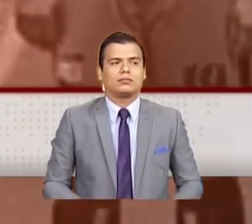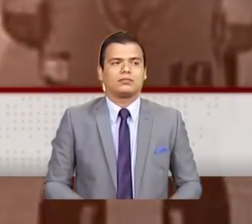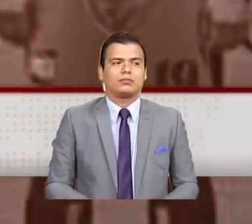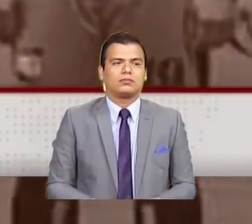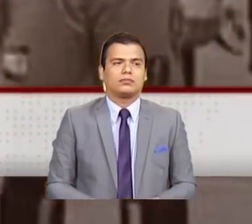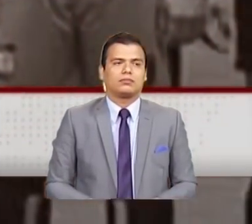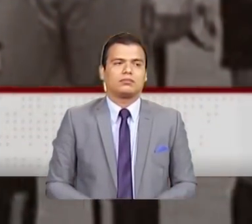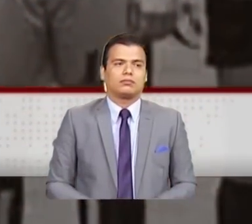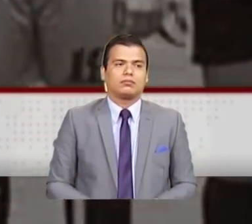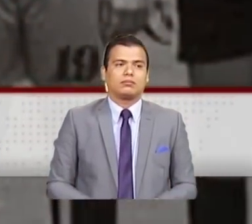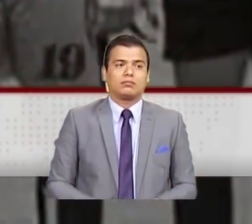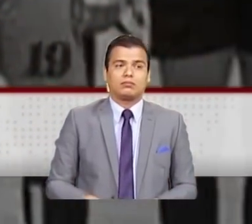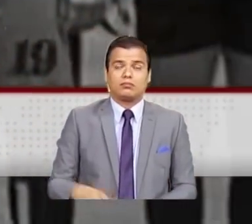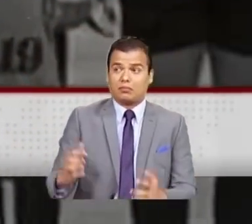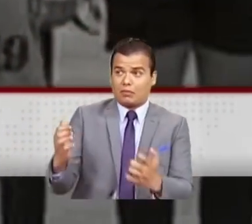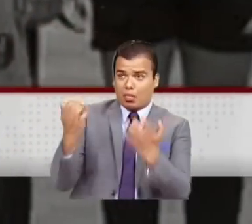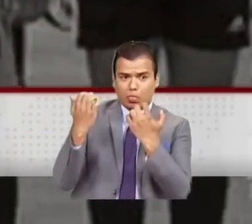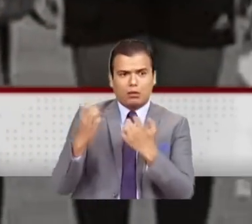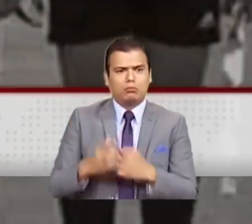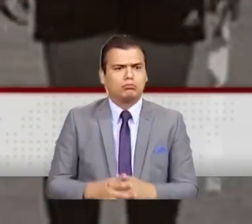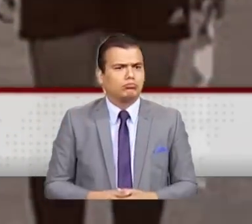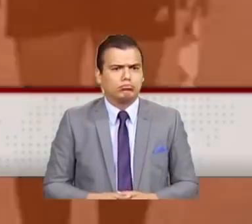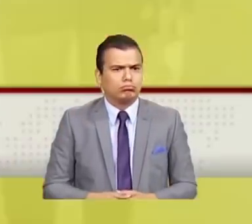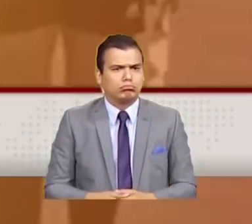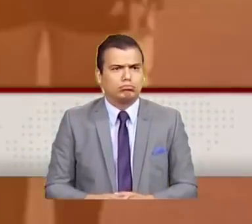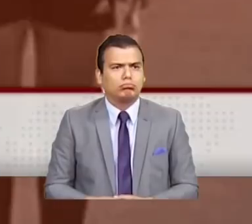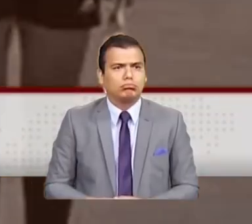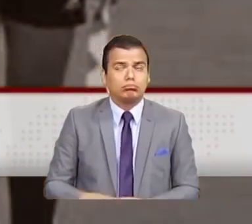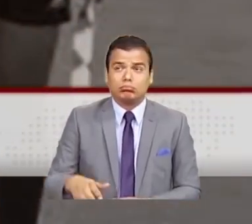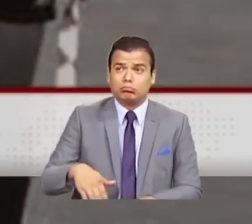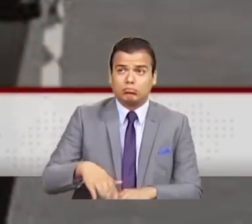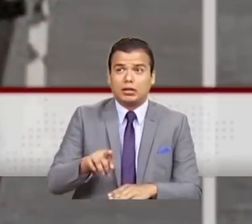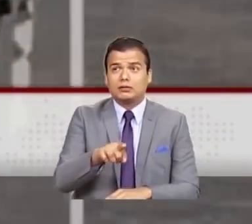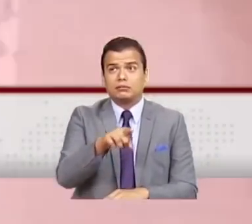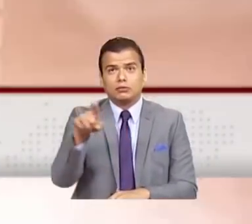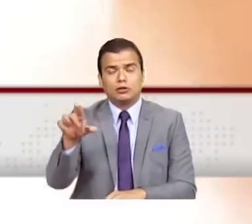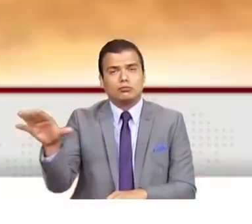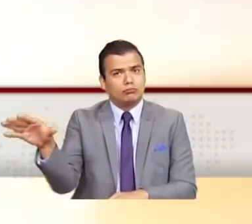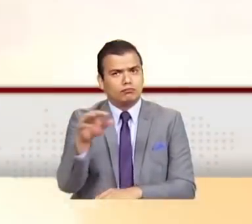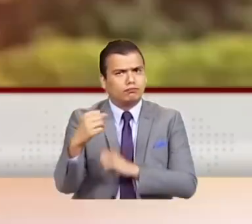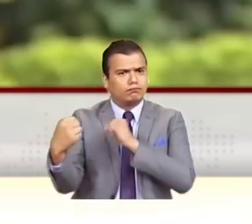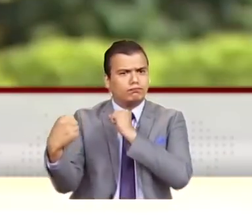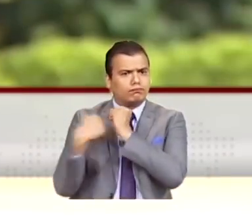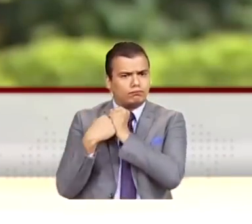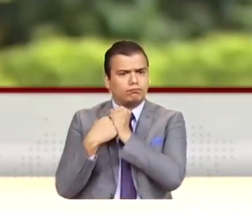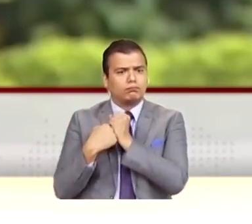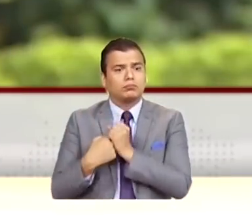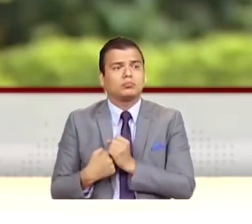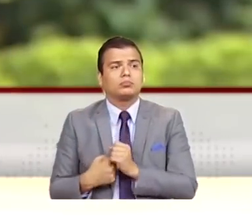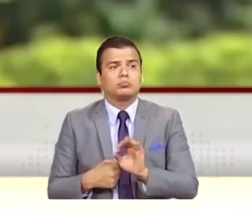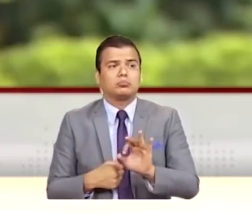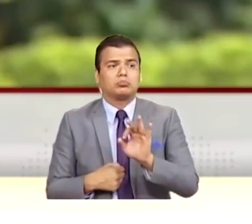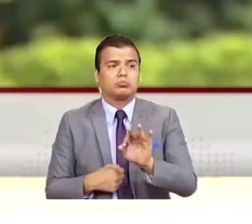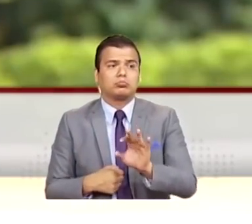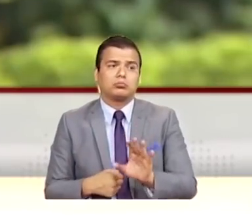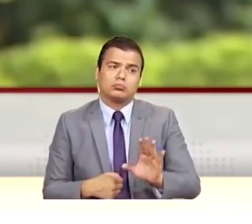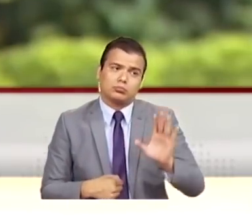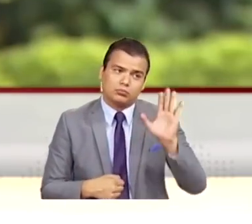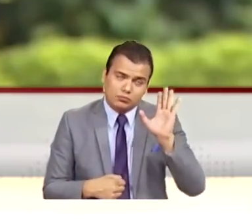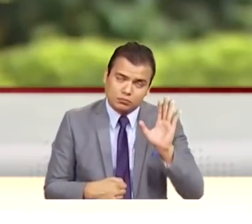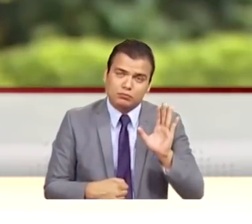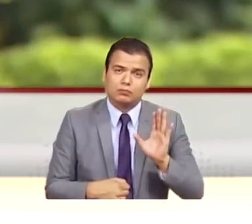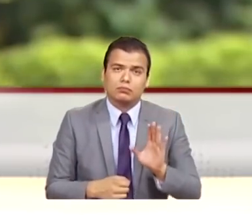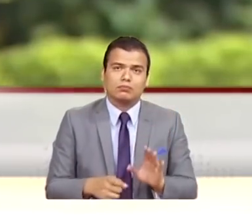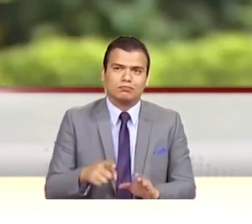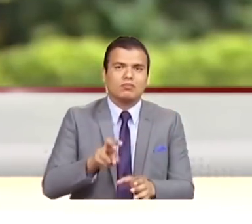La verdad nunca he sentido el rechazo, al contrario he sentido el apoyo de la Asociación Vallecaucana de Árbitros de Fútbol y